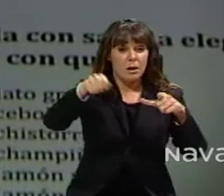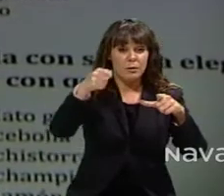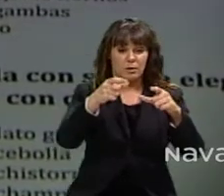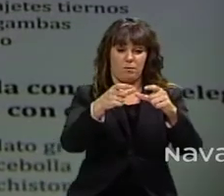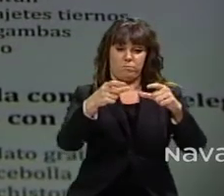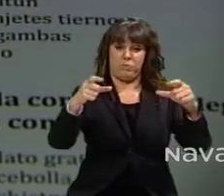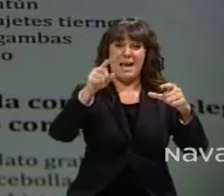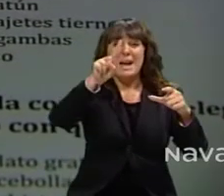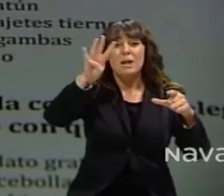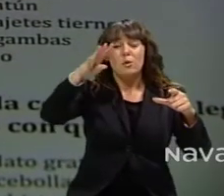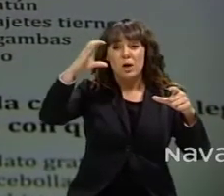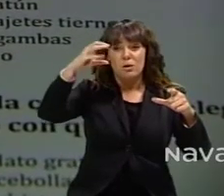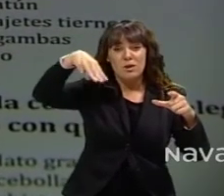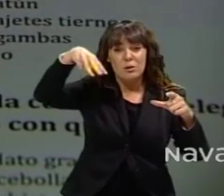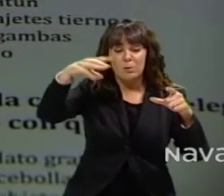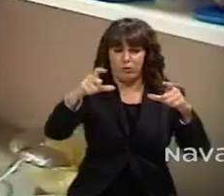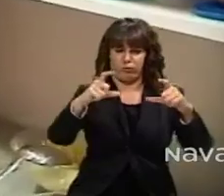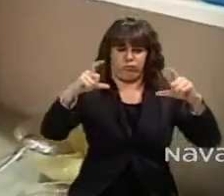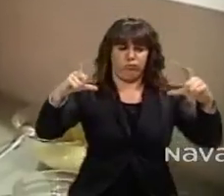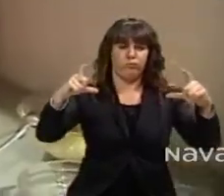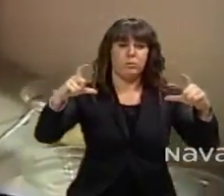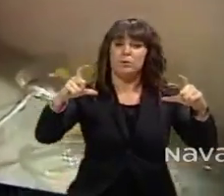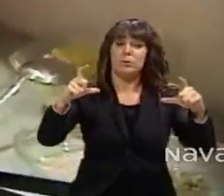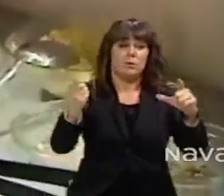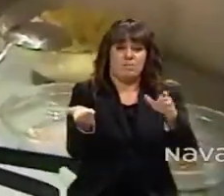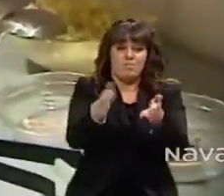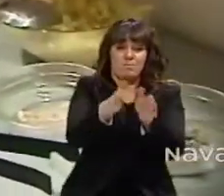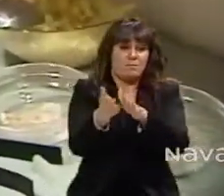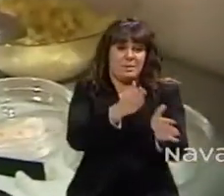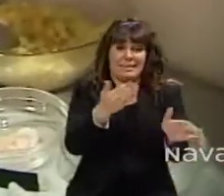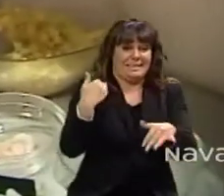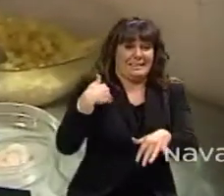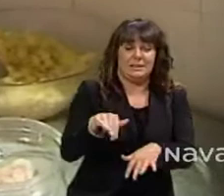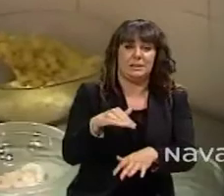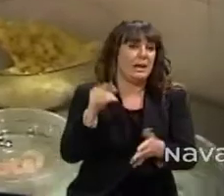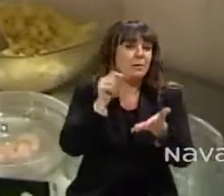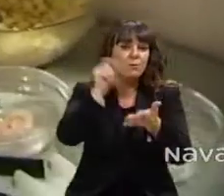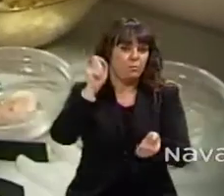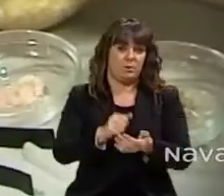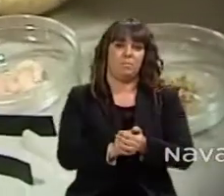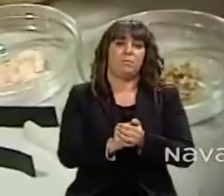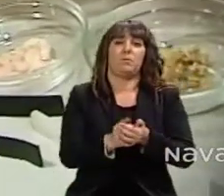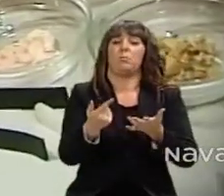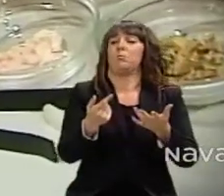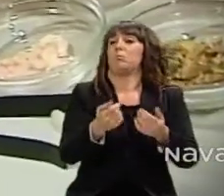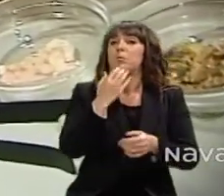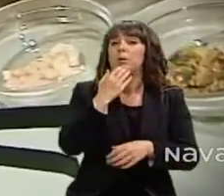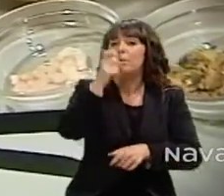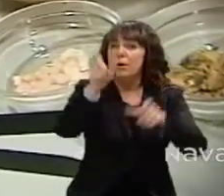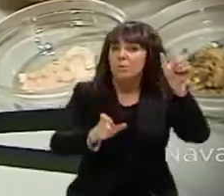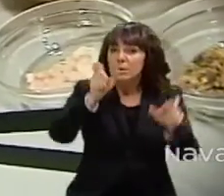metemos en un pan especial y hacemos la tortilla en el momento. Y pues con los ingredientes que quieras, tú con ajetes, tú con